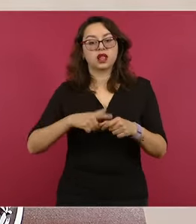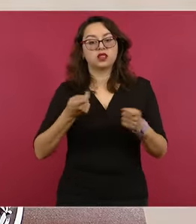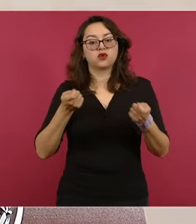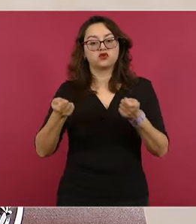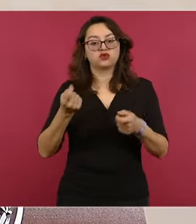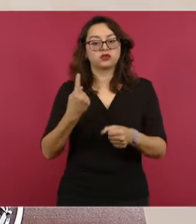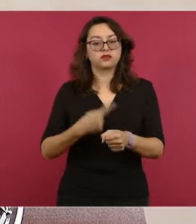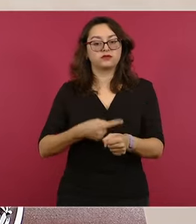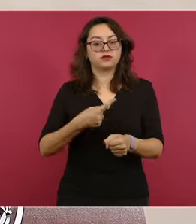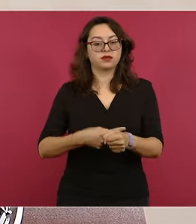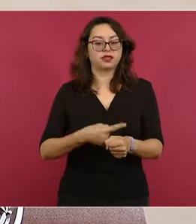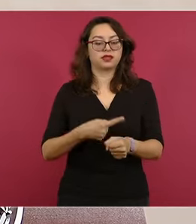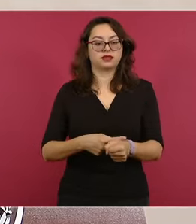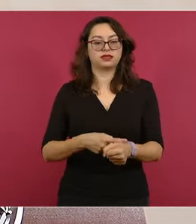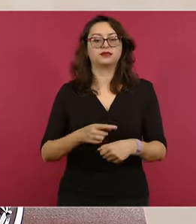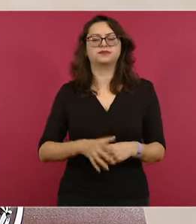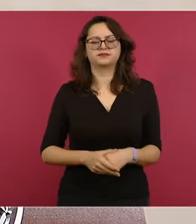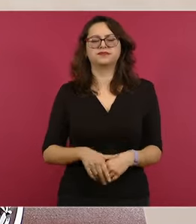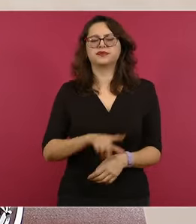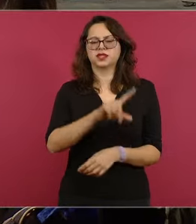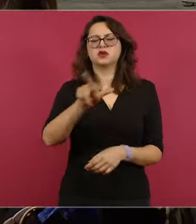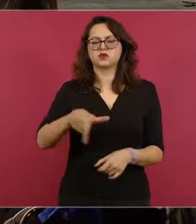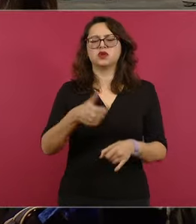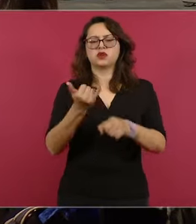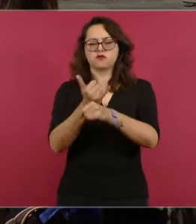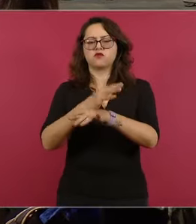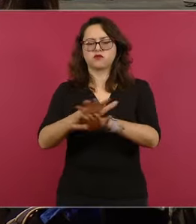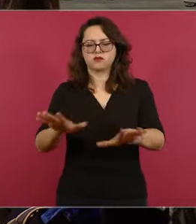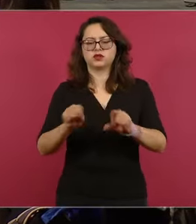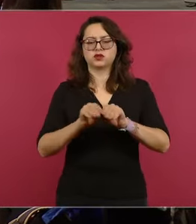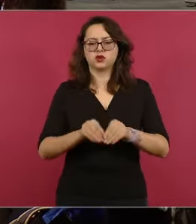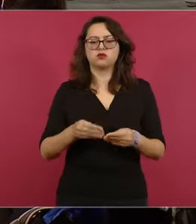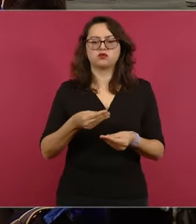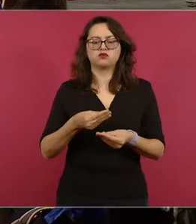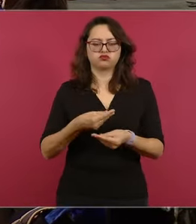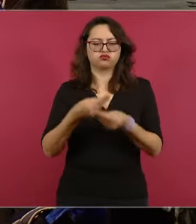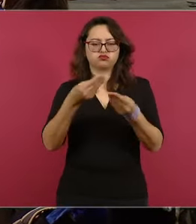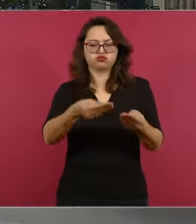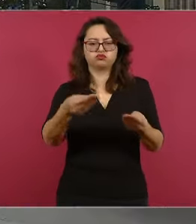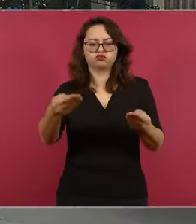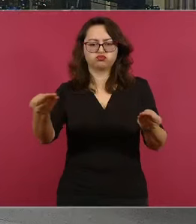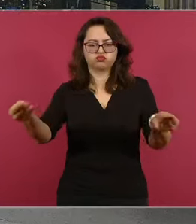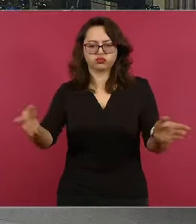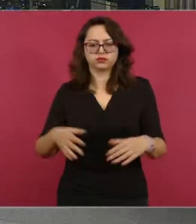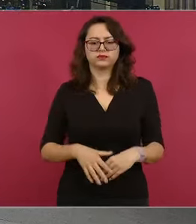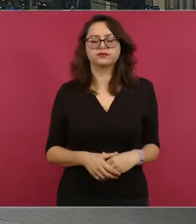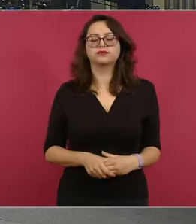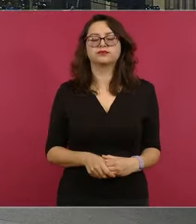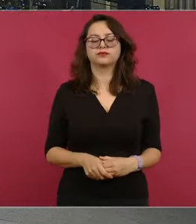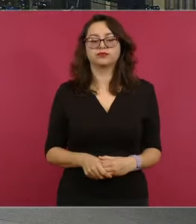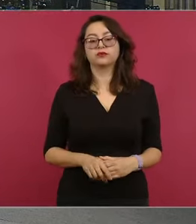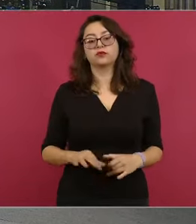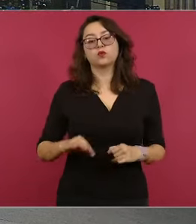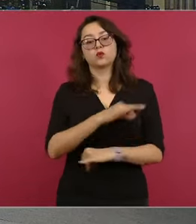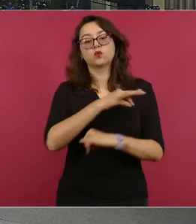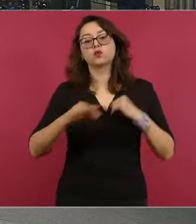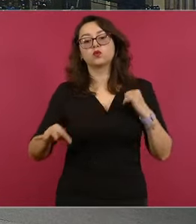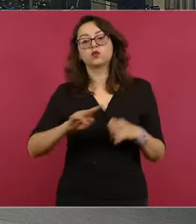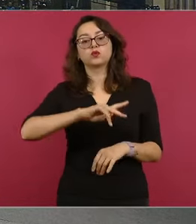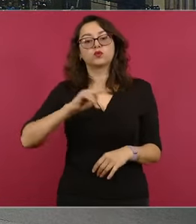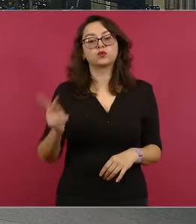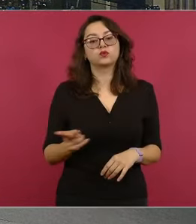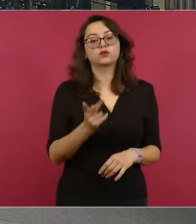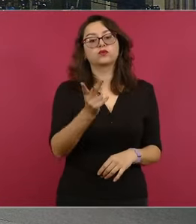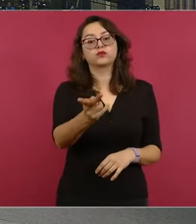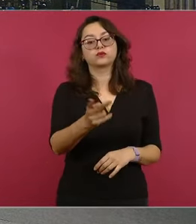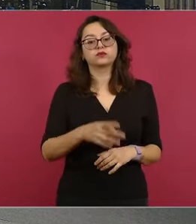Pero bueno, ahí les vamos a ir informando. Por último, presidente, me gustaría preguntarle qué fue